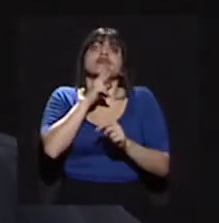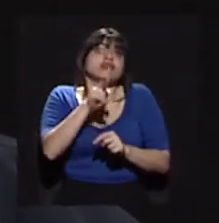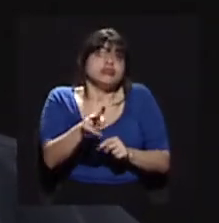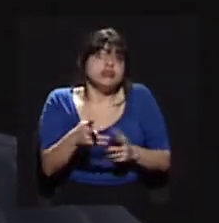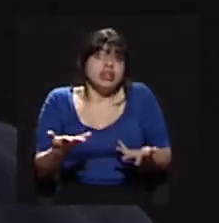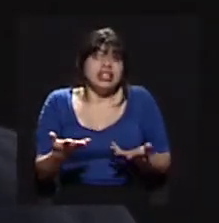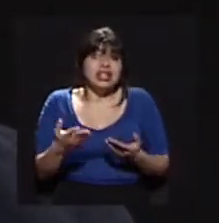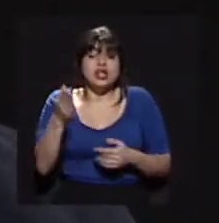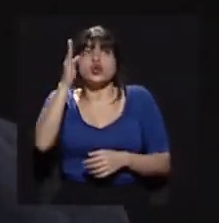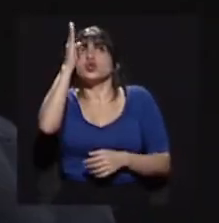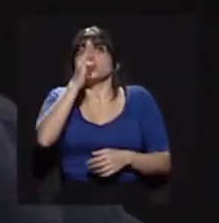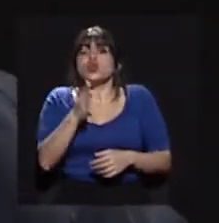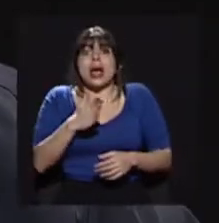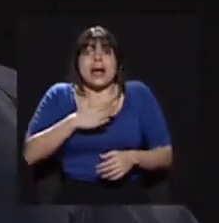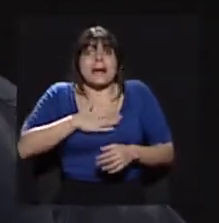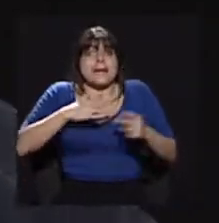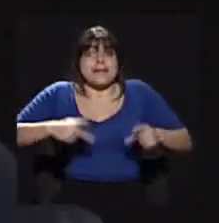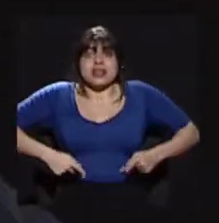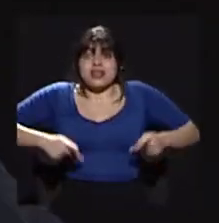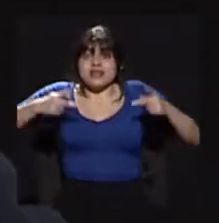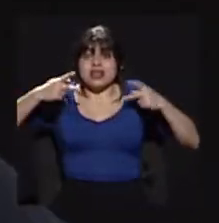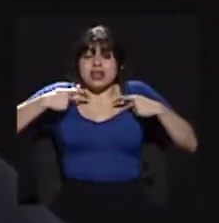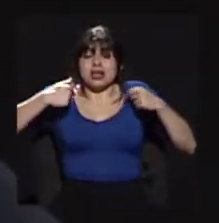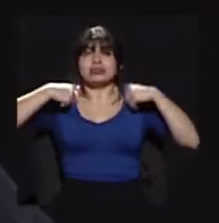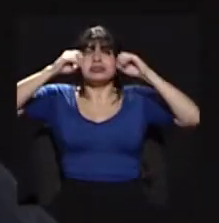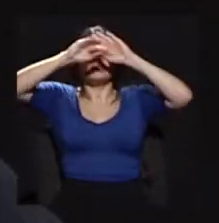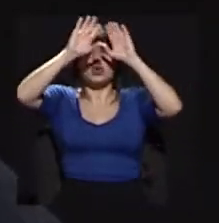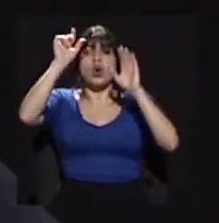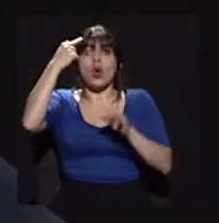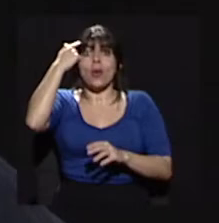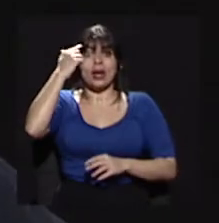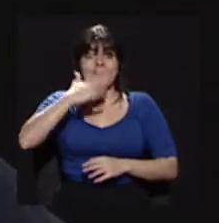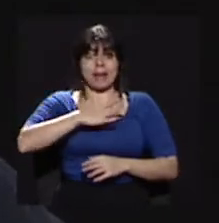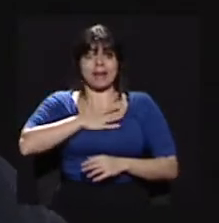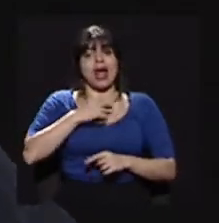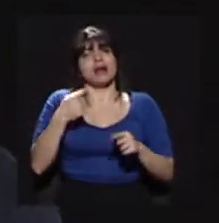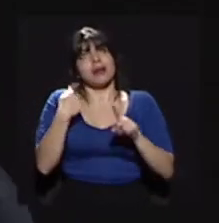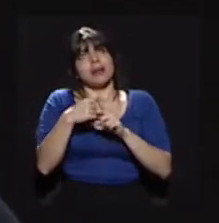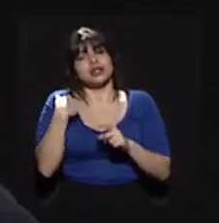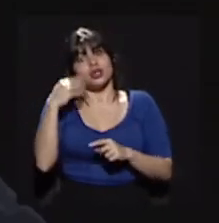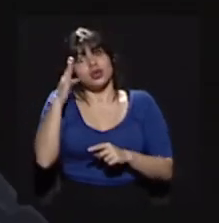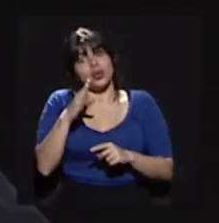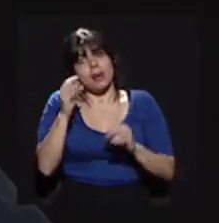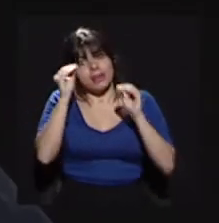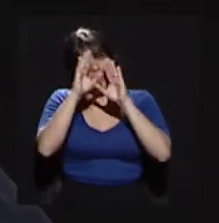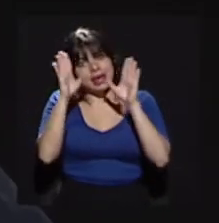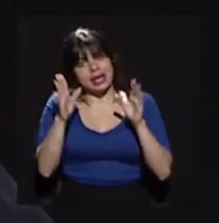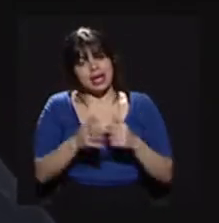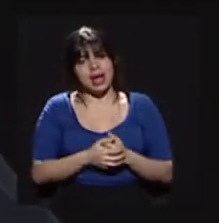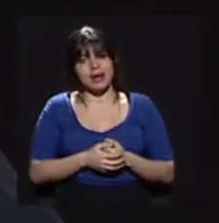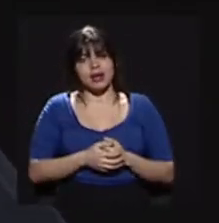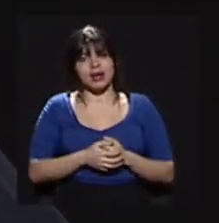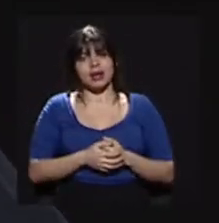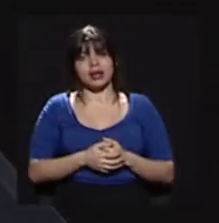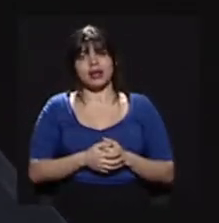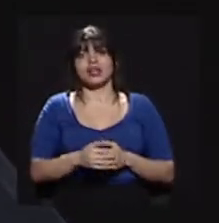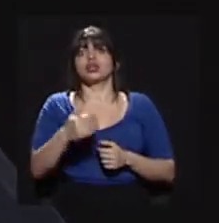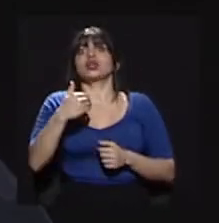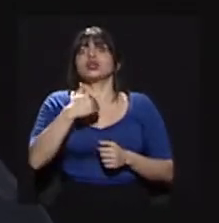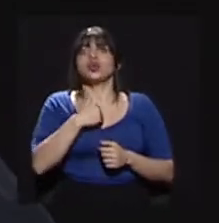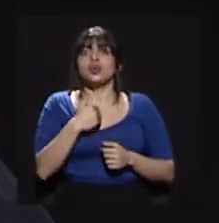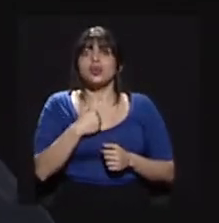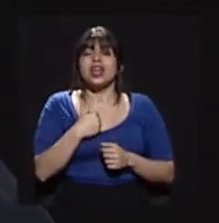es que nunca en mi vida verdad me hubiera imaginado que un gobierno mío que además no me imaginaba hecho sea de paso contará con el aval